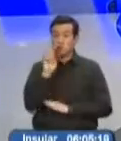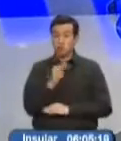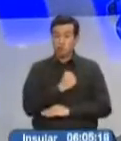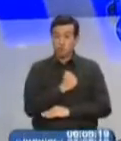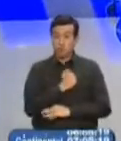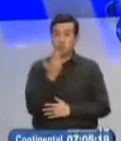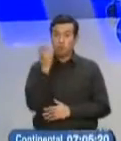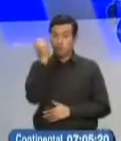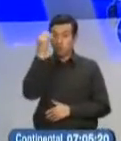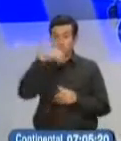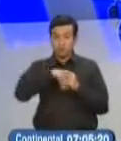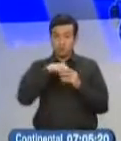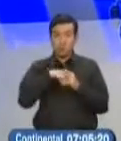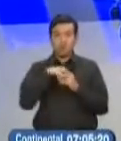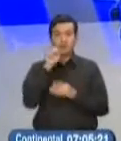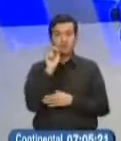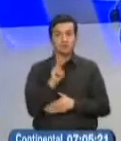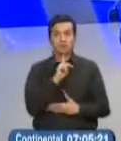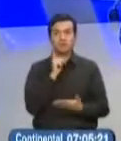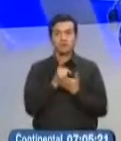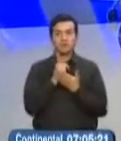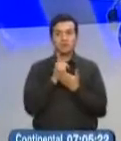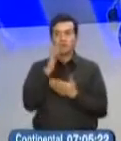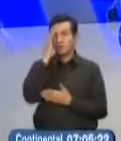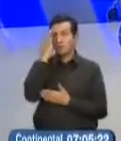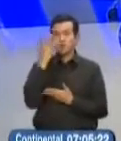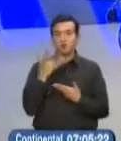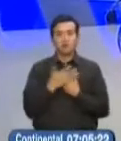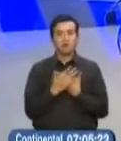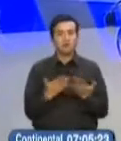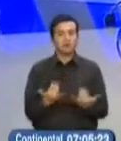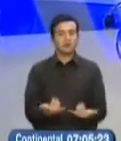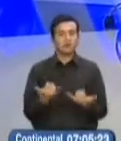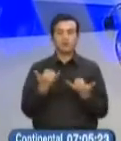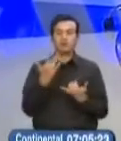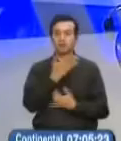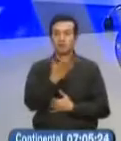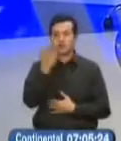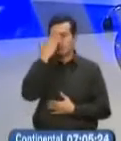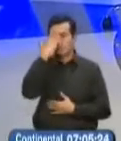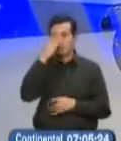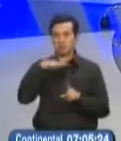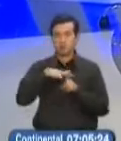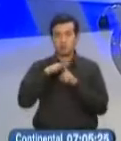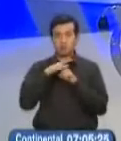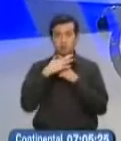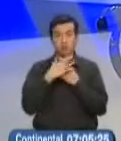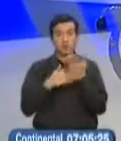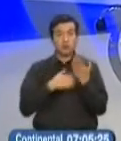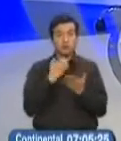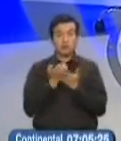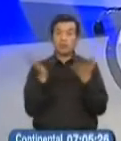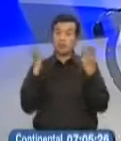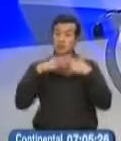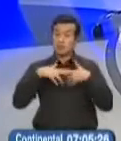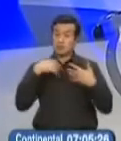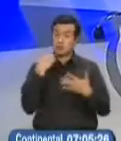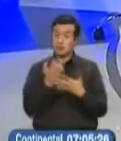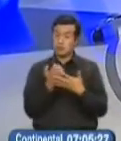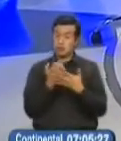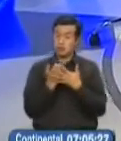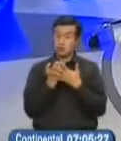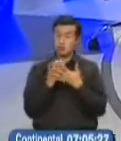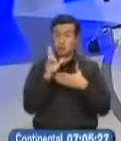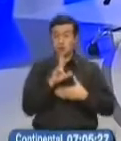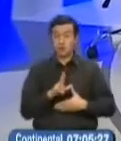de reservas del sur, porque precisamente hoy en este momento de dificultades económicas, de crisis económica que está